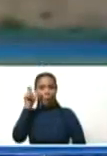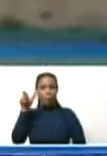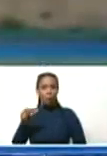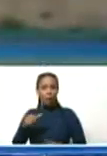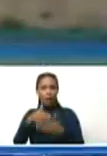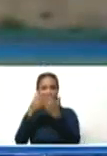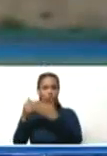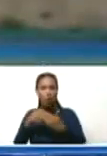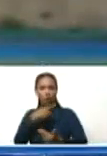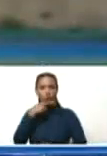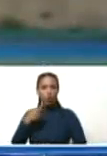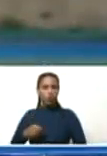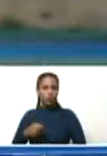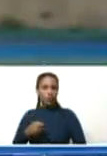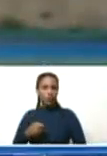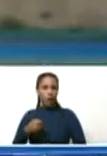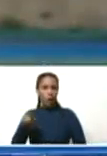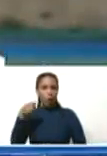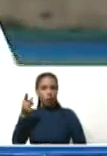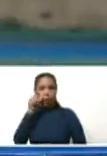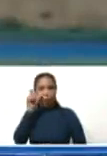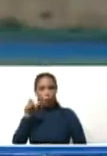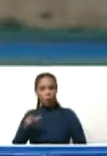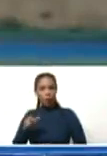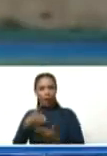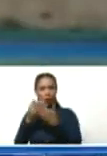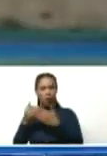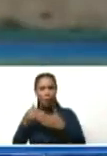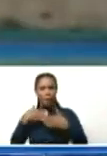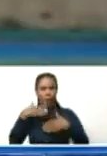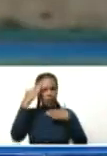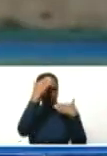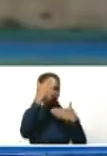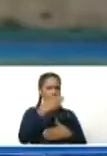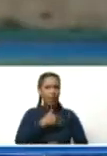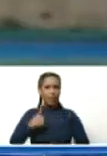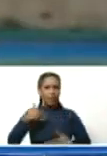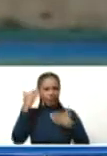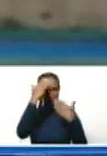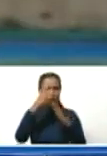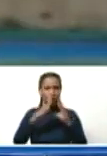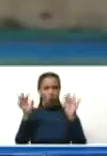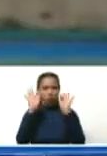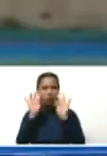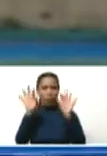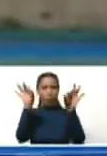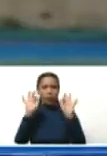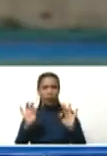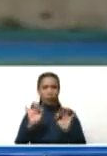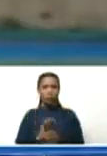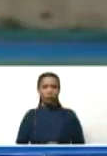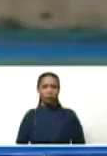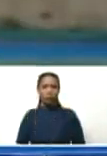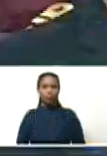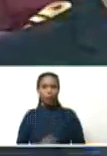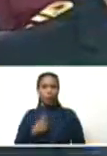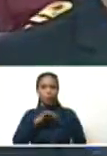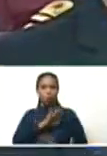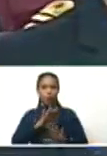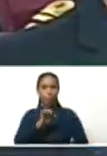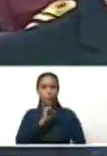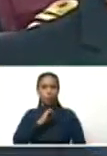Rusia. Eduardo Torres Peña, mis saludos. Los quise saludar a todos y a todas de manera especial. Ya yo